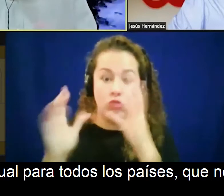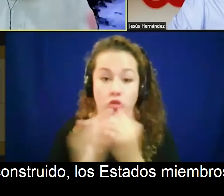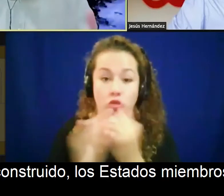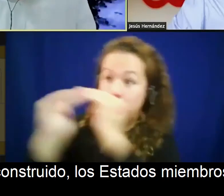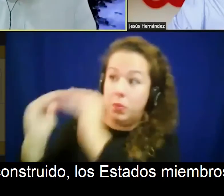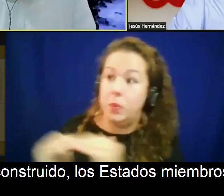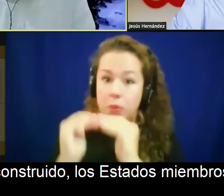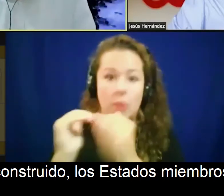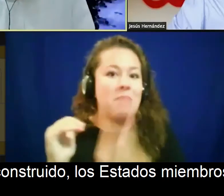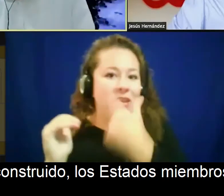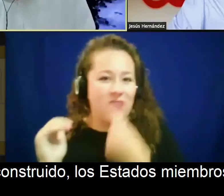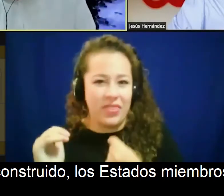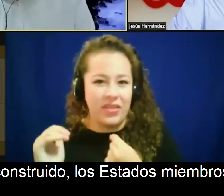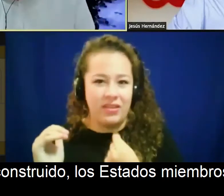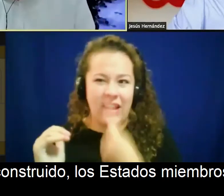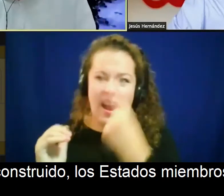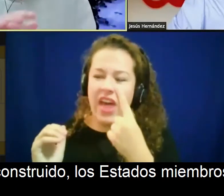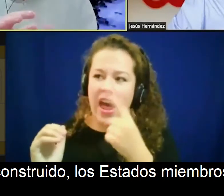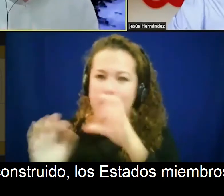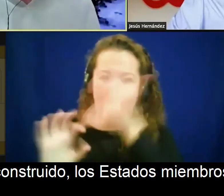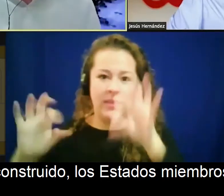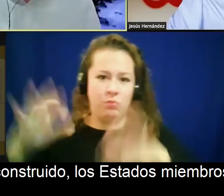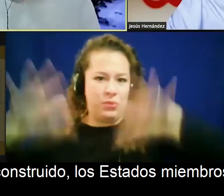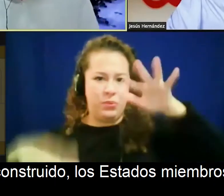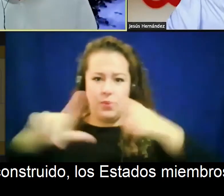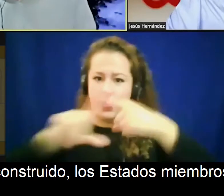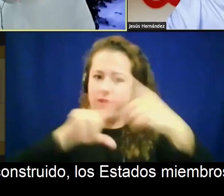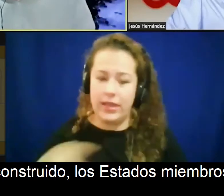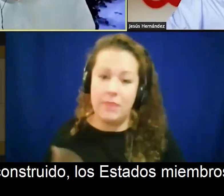Entonces, pues eso, en el entorno construido los Estados miembros nos dijeron que no.